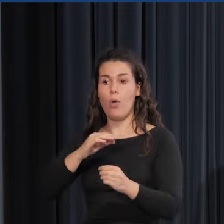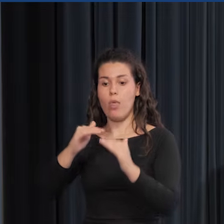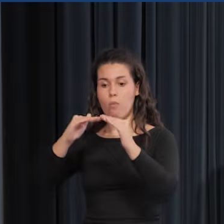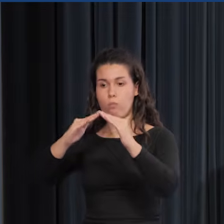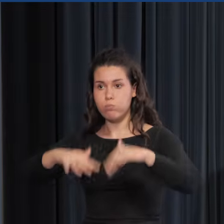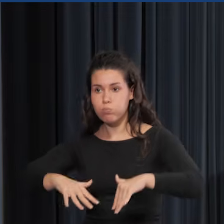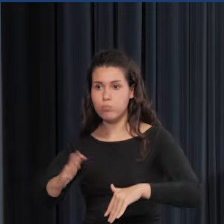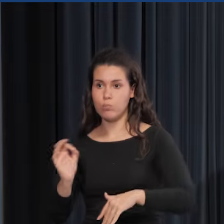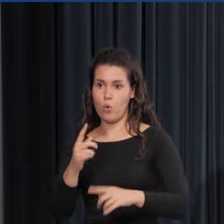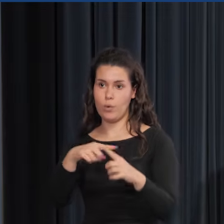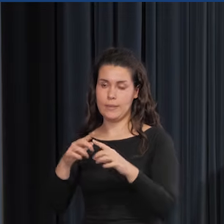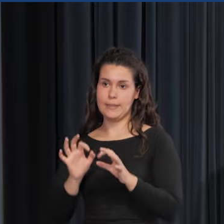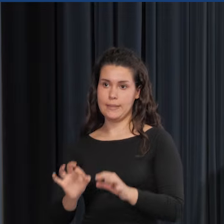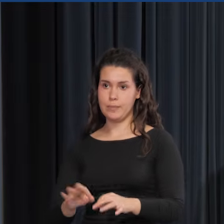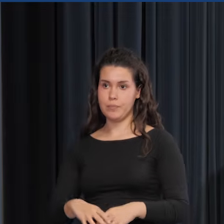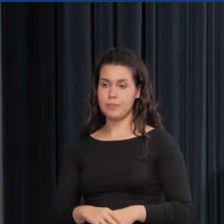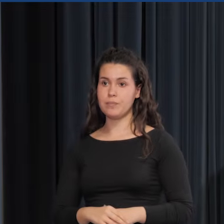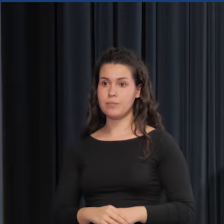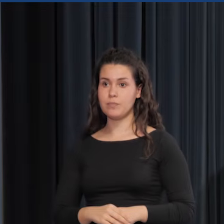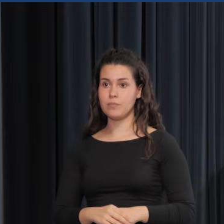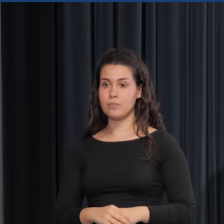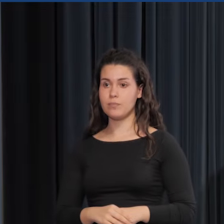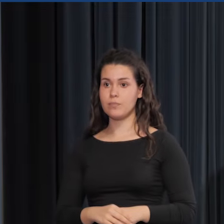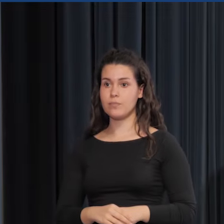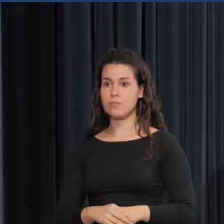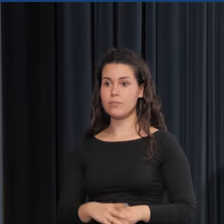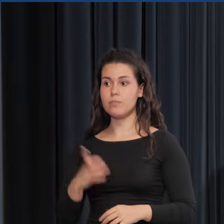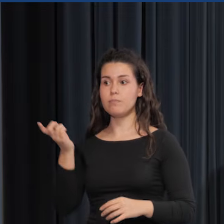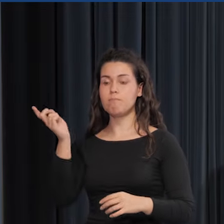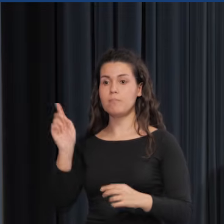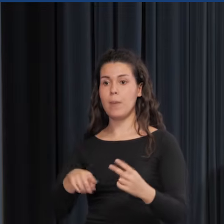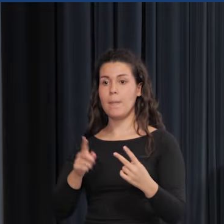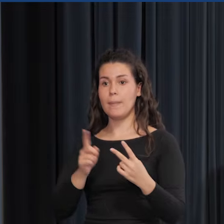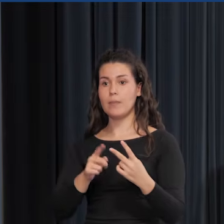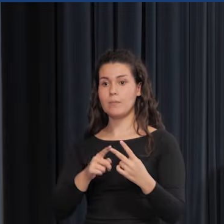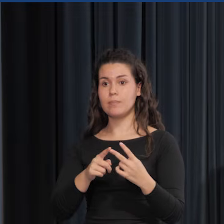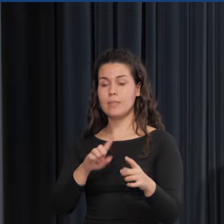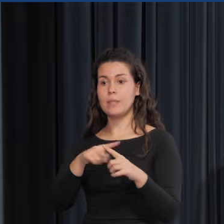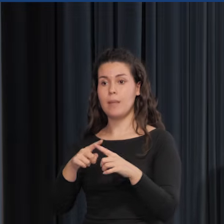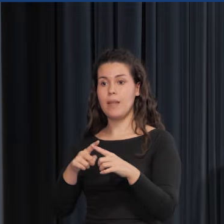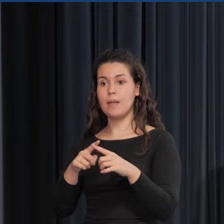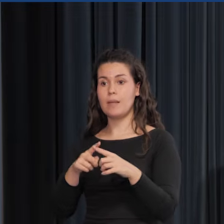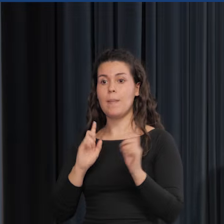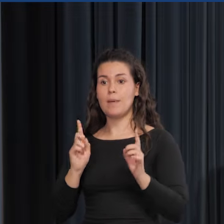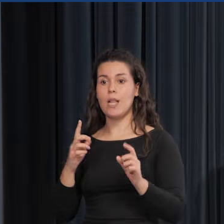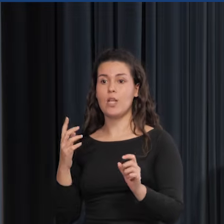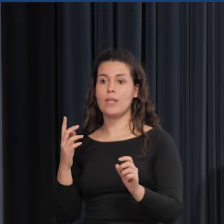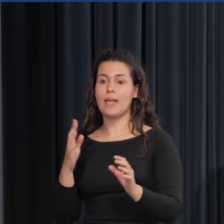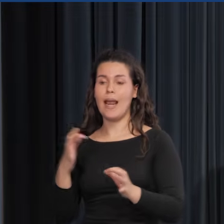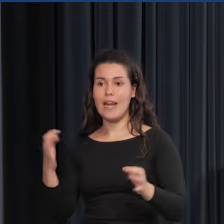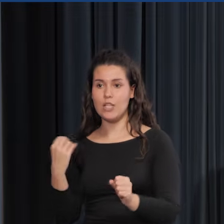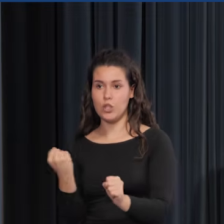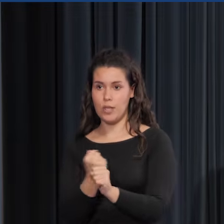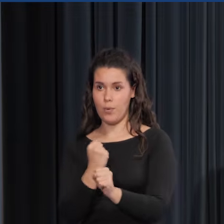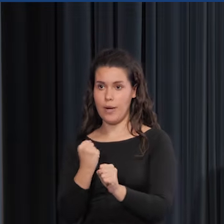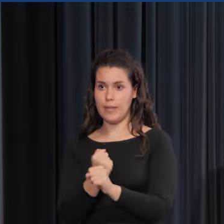hundimiento. Y también el módulo de estructura de la empresa y prevención de riesgos laborales, que por primera vez va